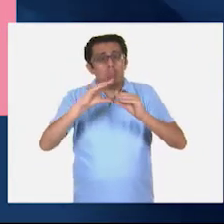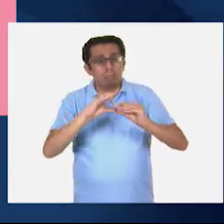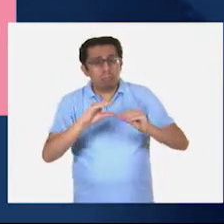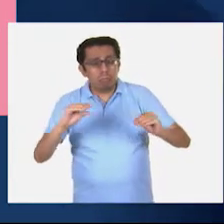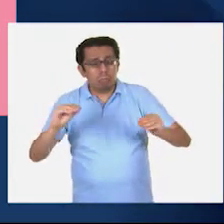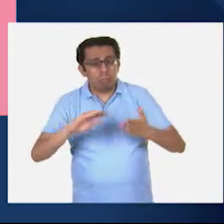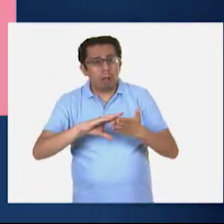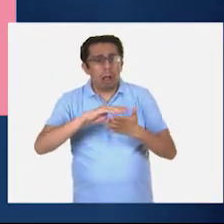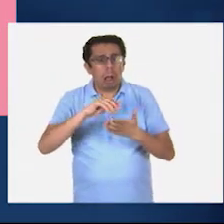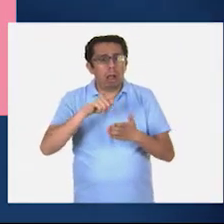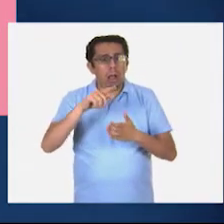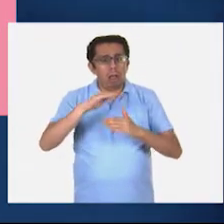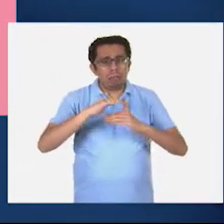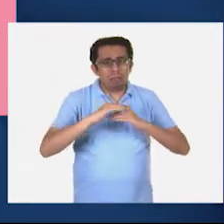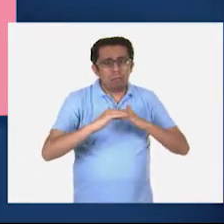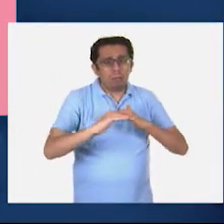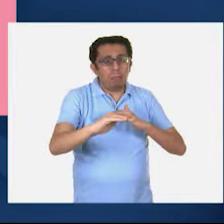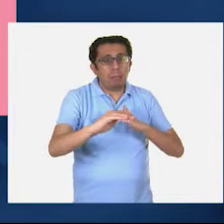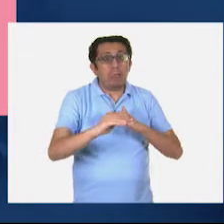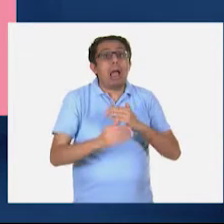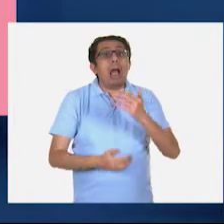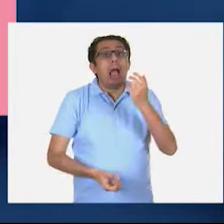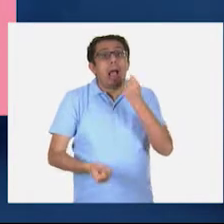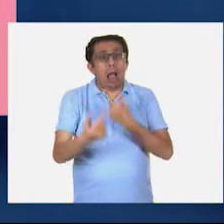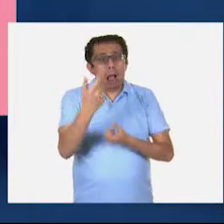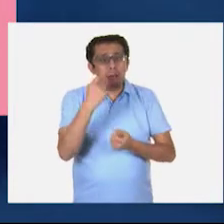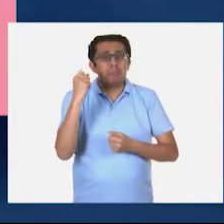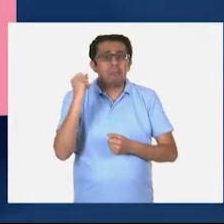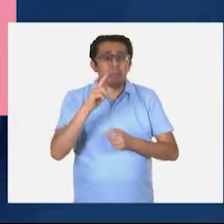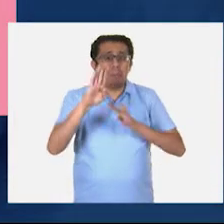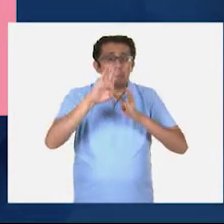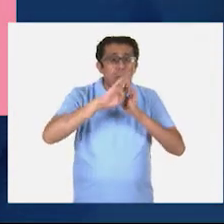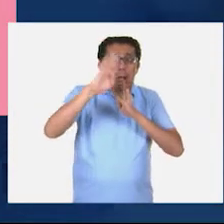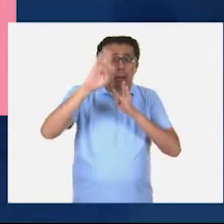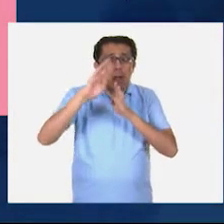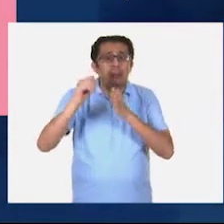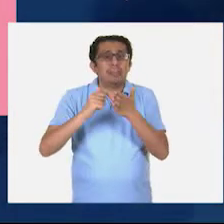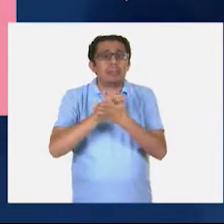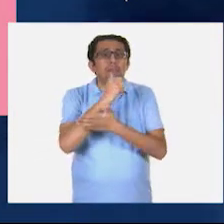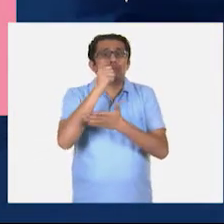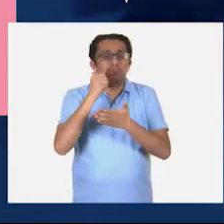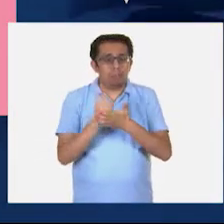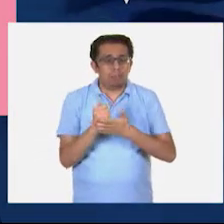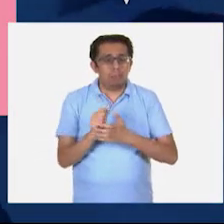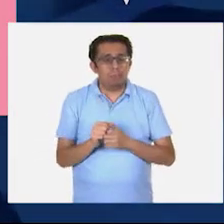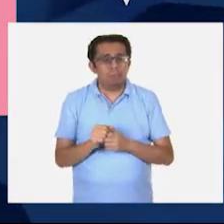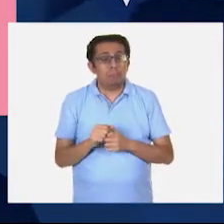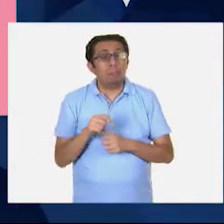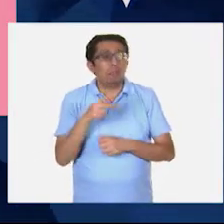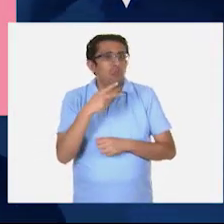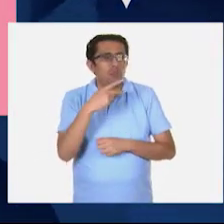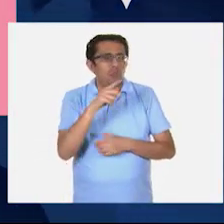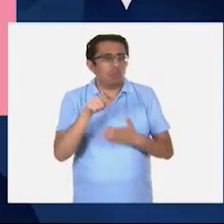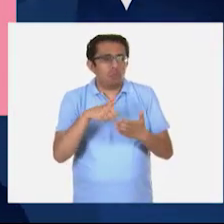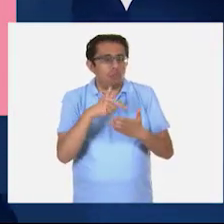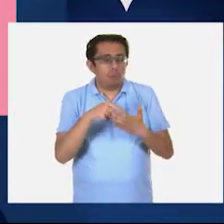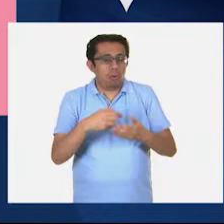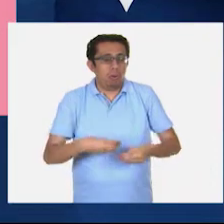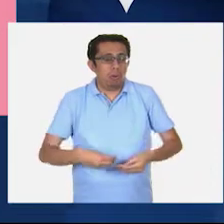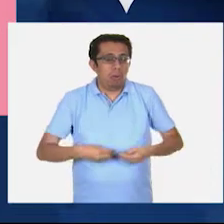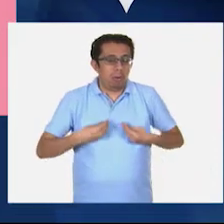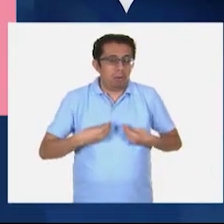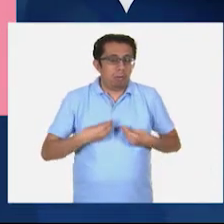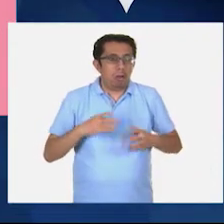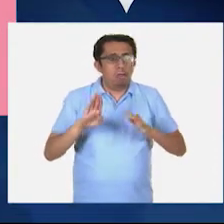diferentes lugares, y un buen porcentaje de ellos han migrado a las ciudades, desde sus orígenes, desde los lugares de donde son,